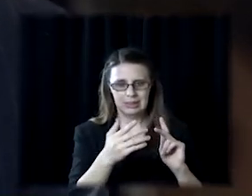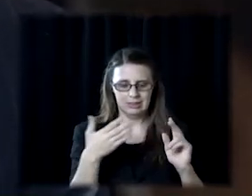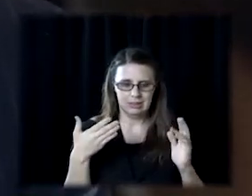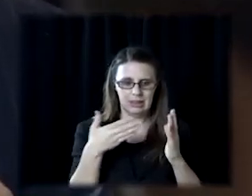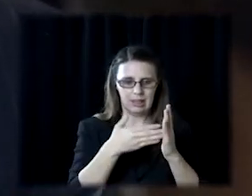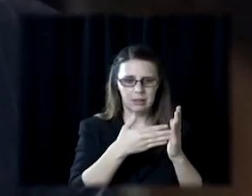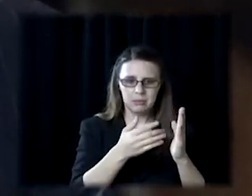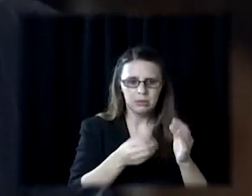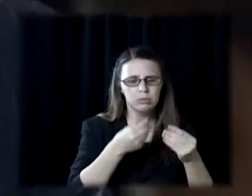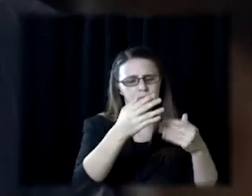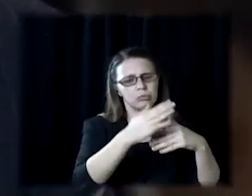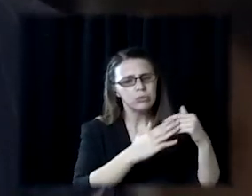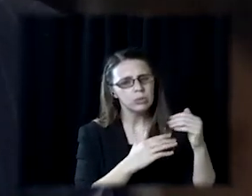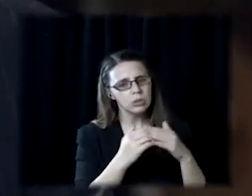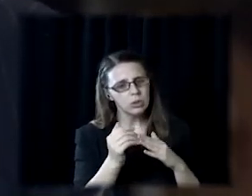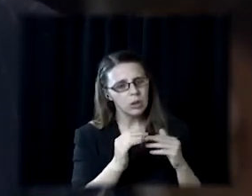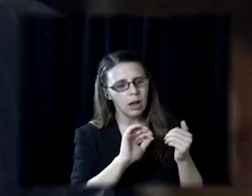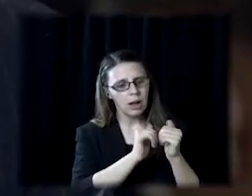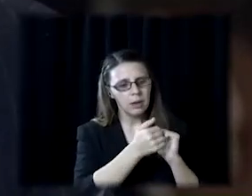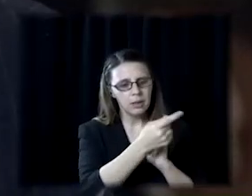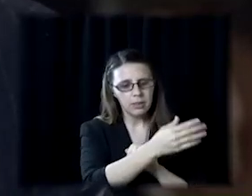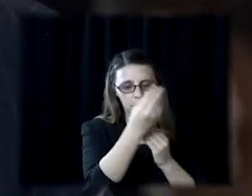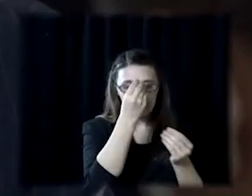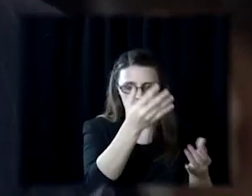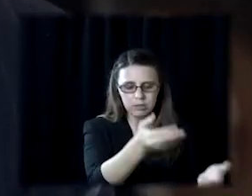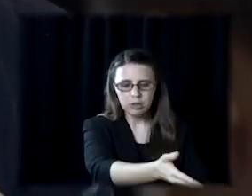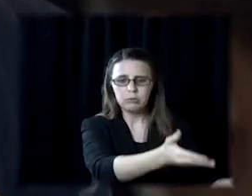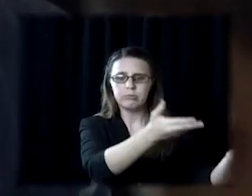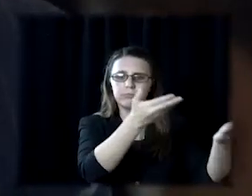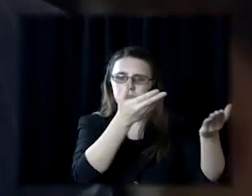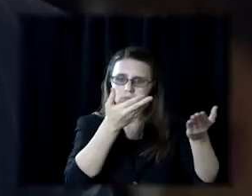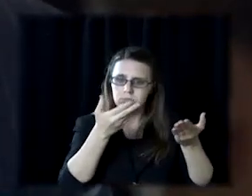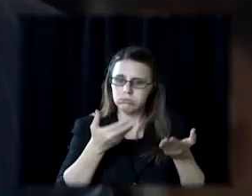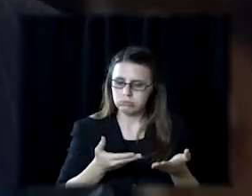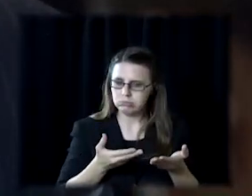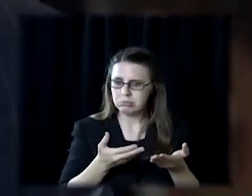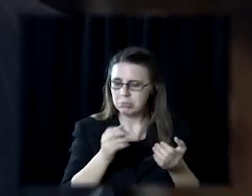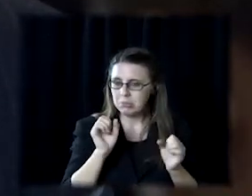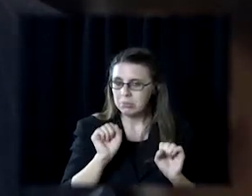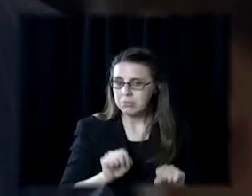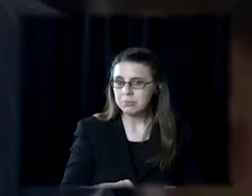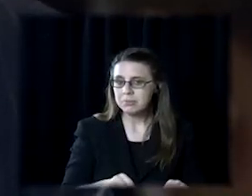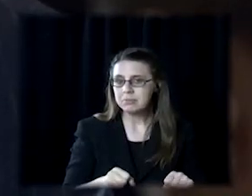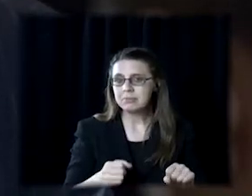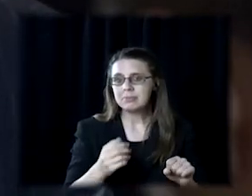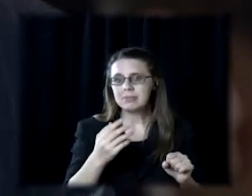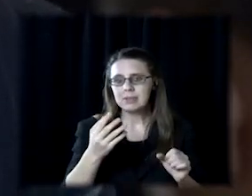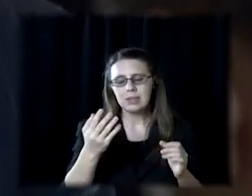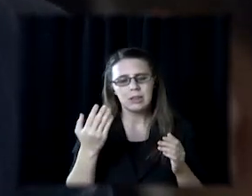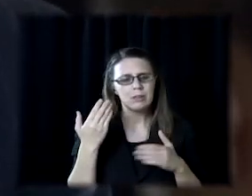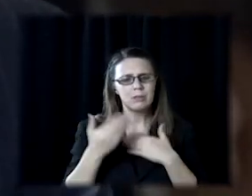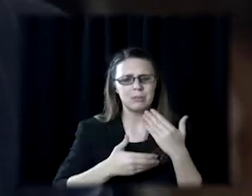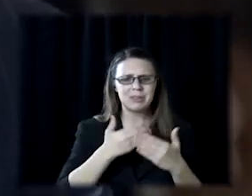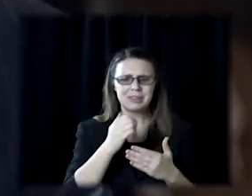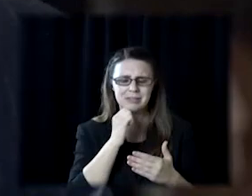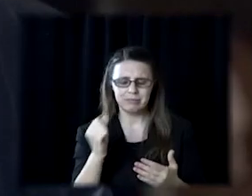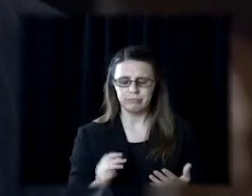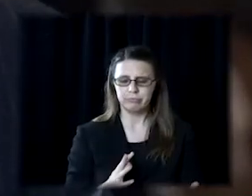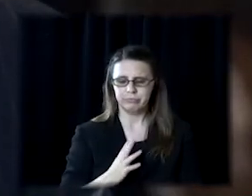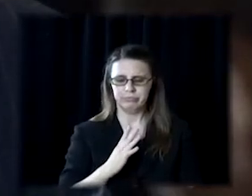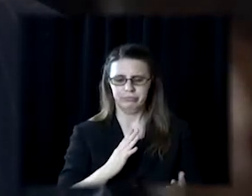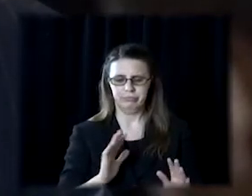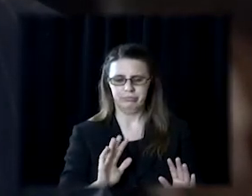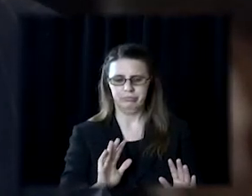demandas, que puedan presentar la información necesaria y que sea un proceso informal, que no tengan